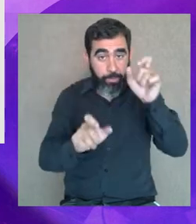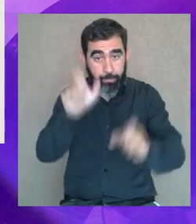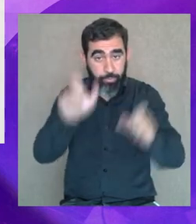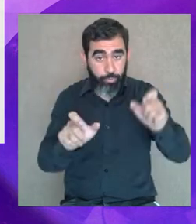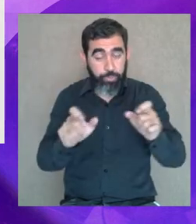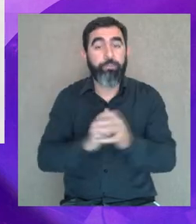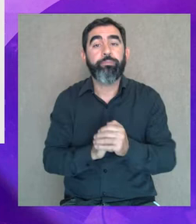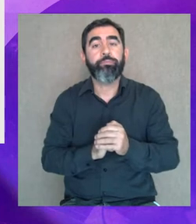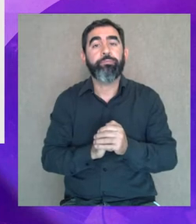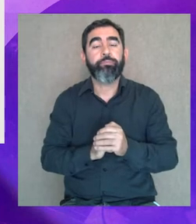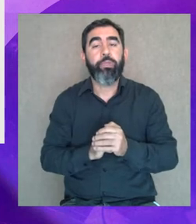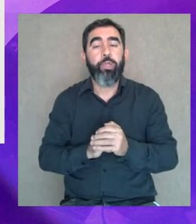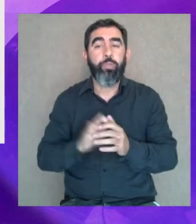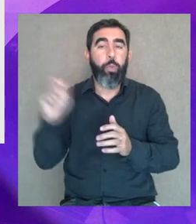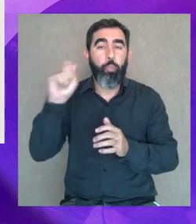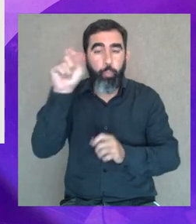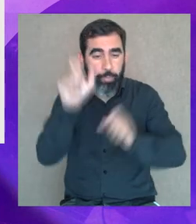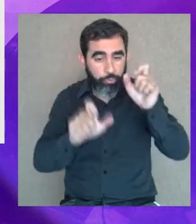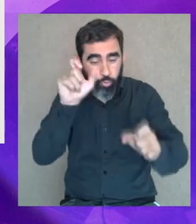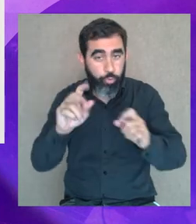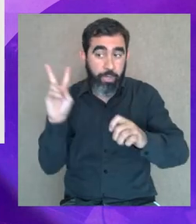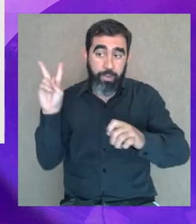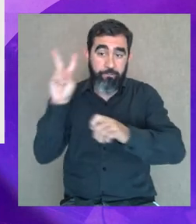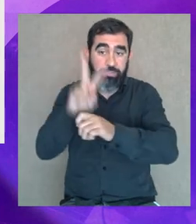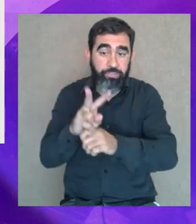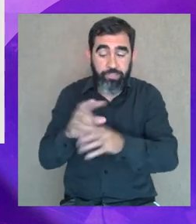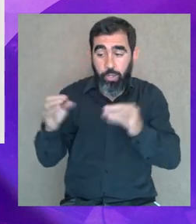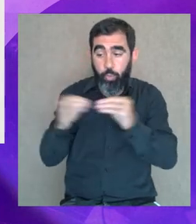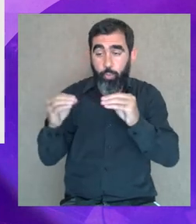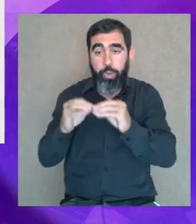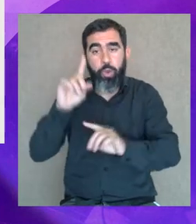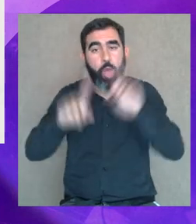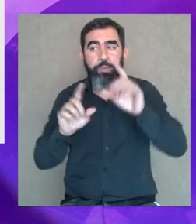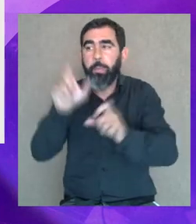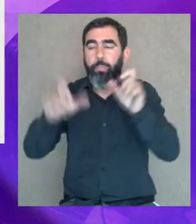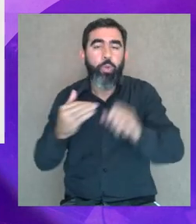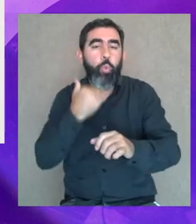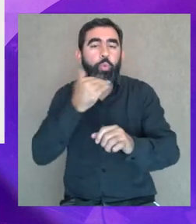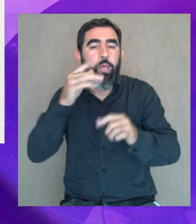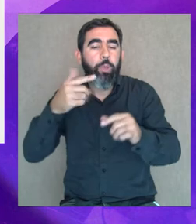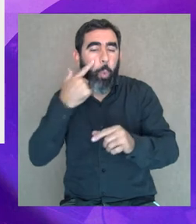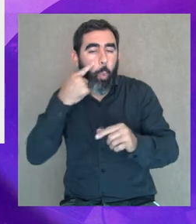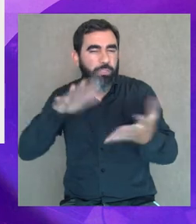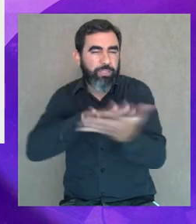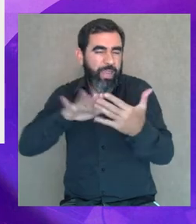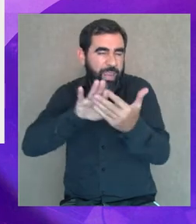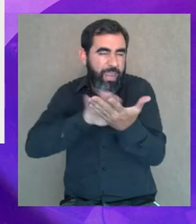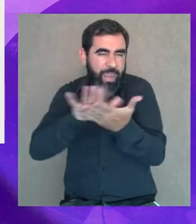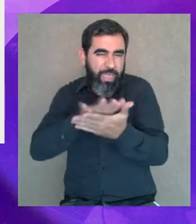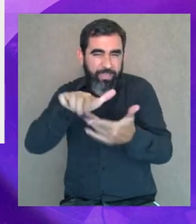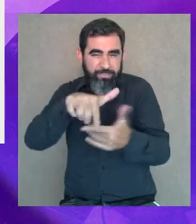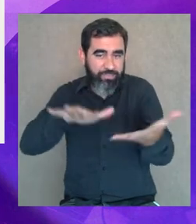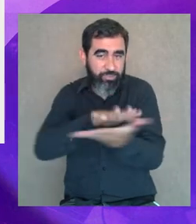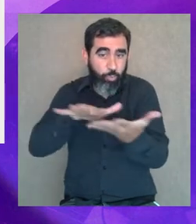por parte del público la lectura por parte de colegas de visitantes de gente que es muchas veces ajena a este campo que eso es lo que